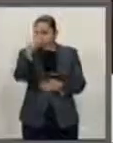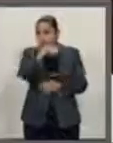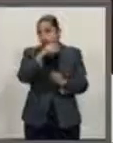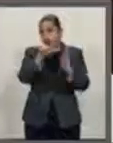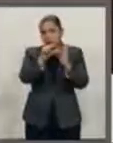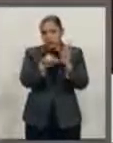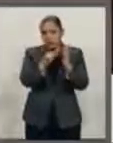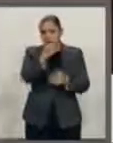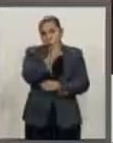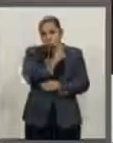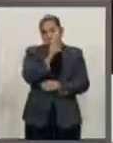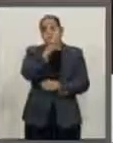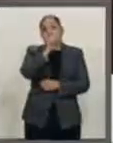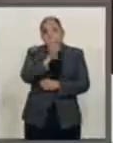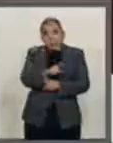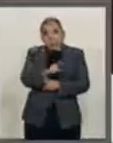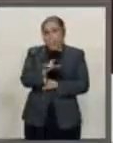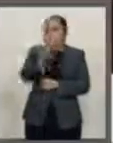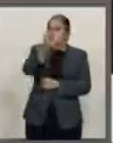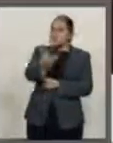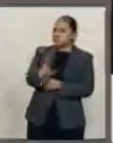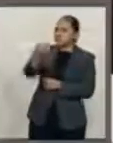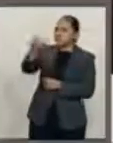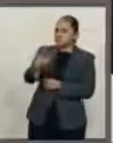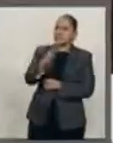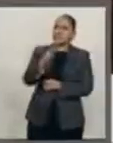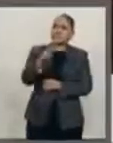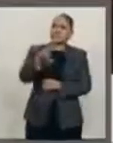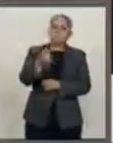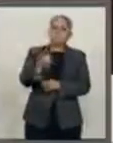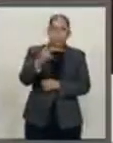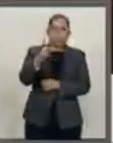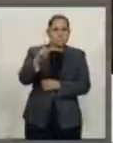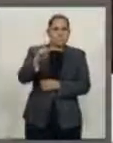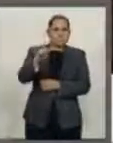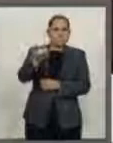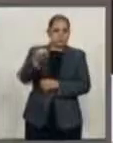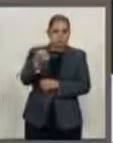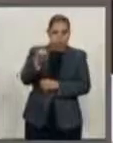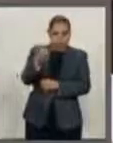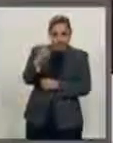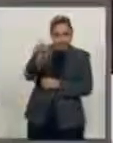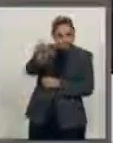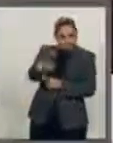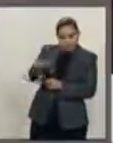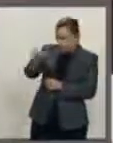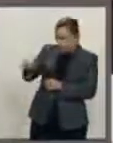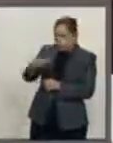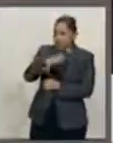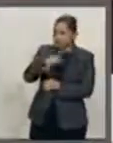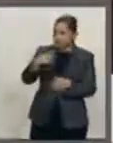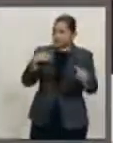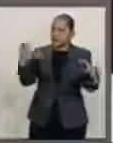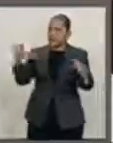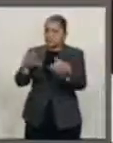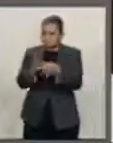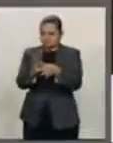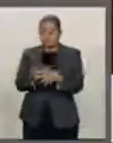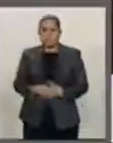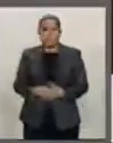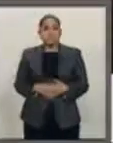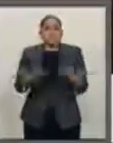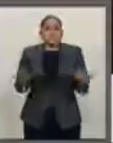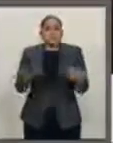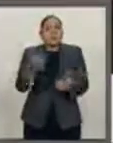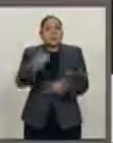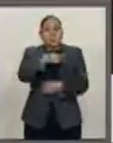el principio pro persona, que de su interpretación se desprende. Por tal circunstancia, todas las normas